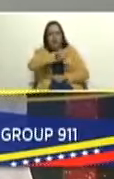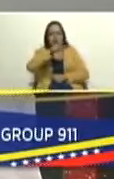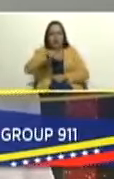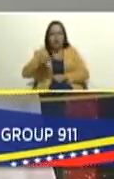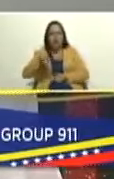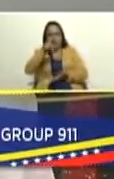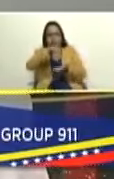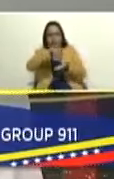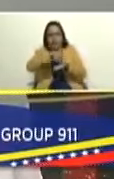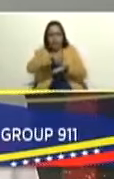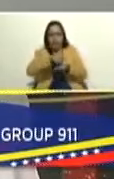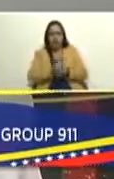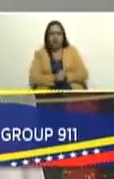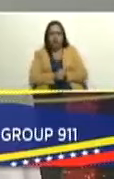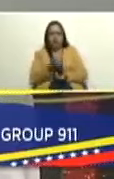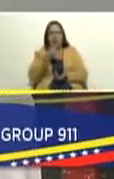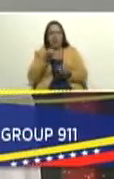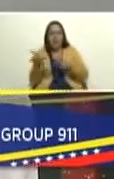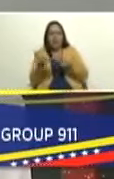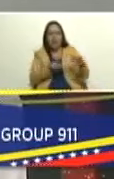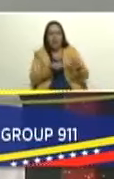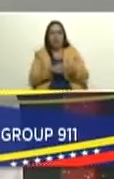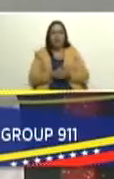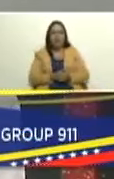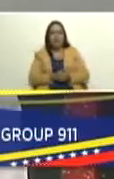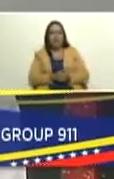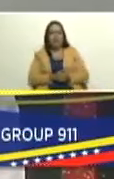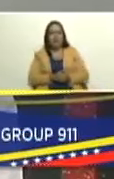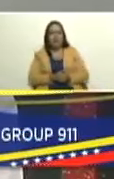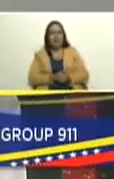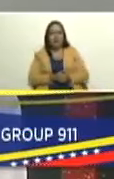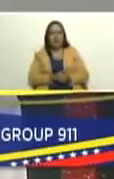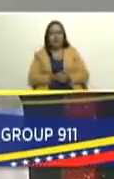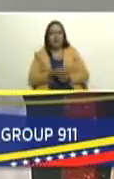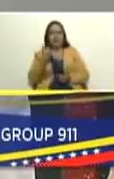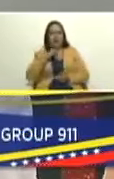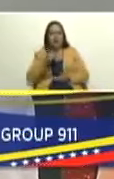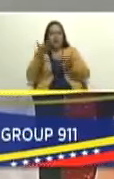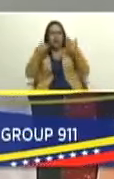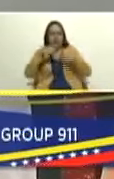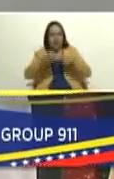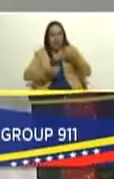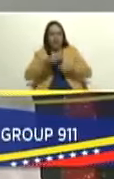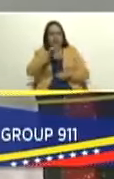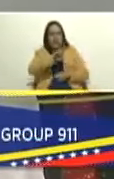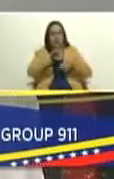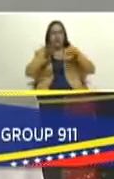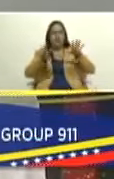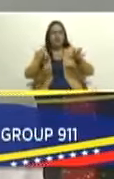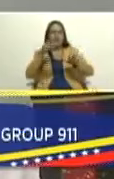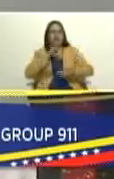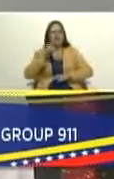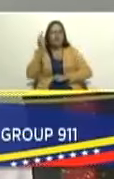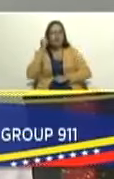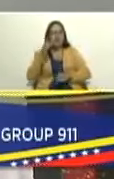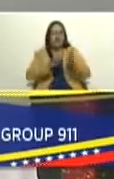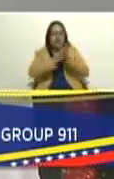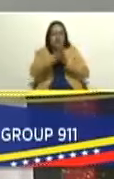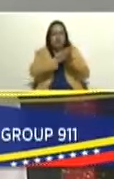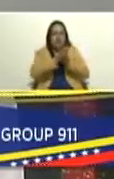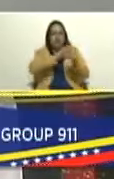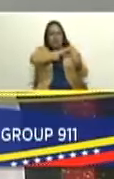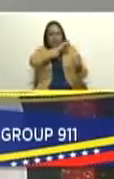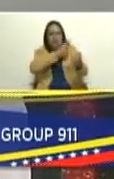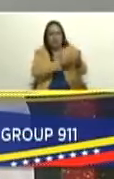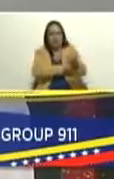acá que disponemos, que estamos en el centro, de las cuales, como decía la alcaldesa, 29 son mujeres emprendedoras y